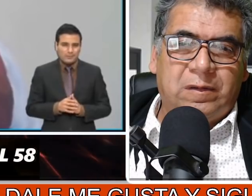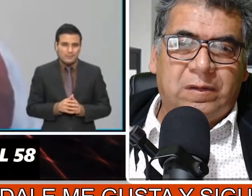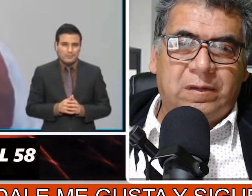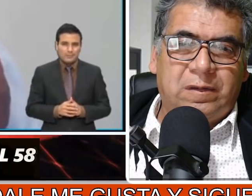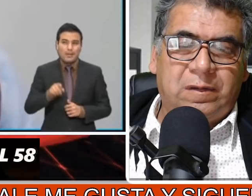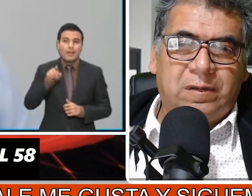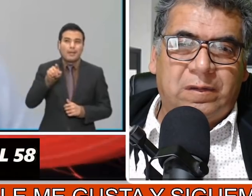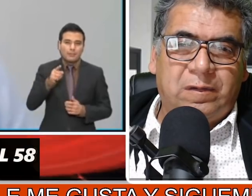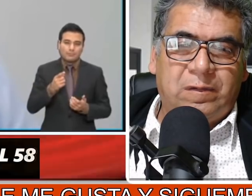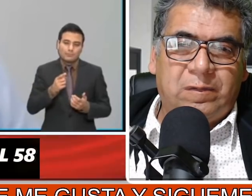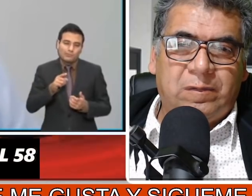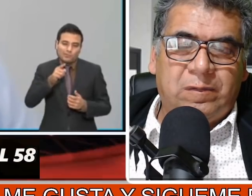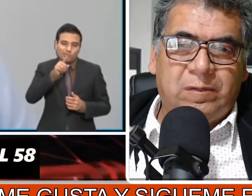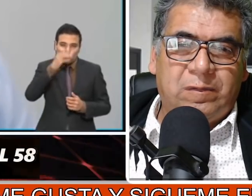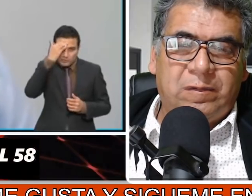perfilarse hacia el triunfo.